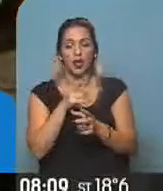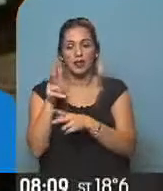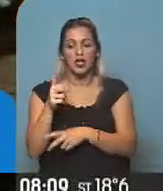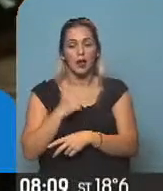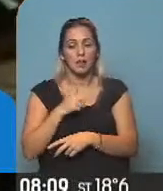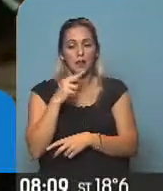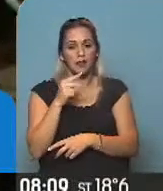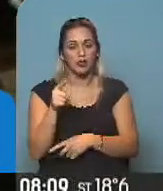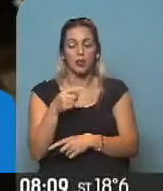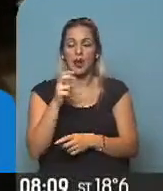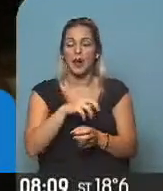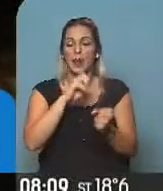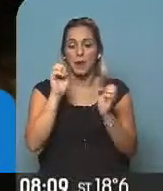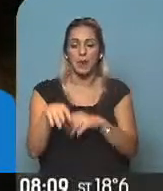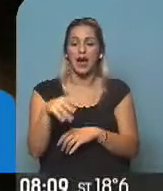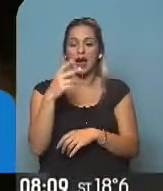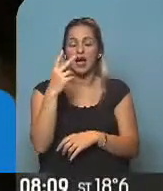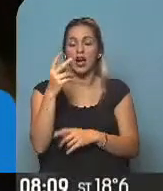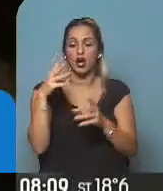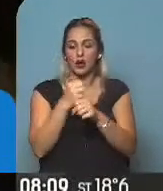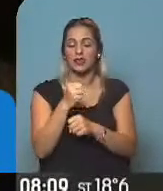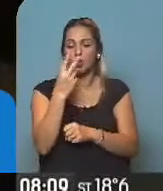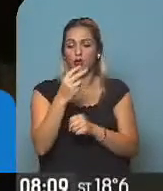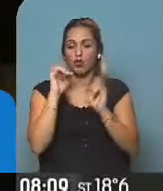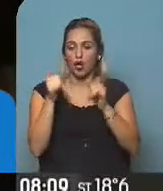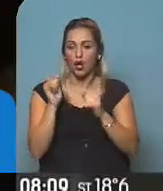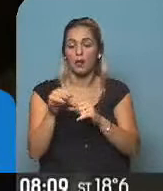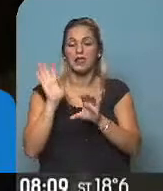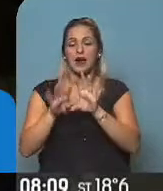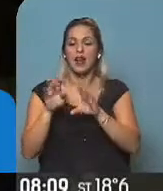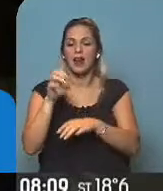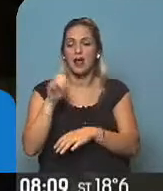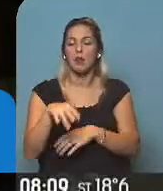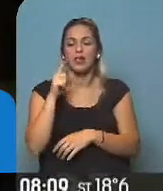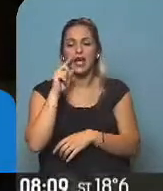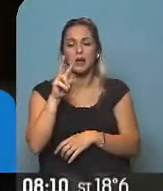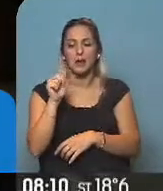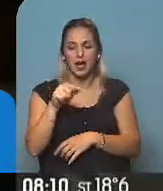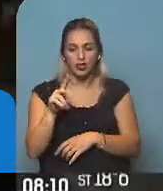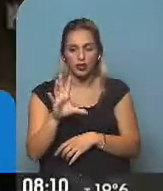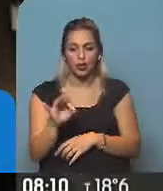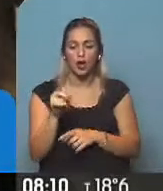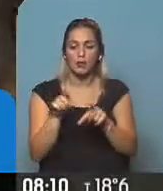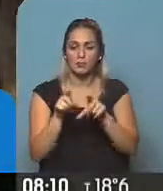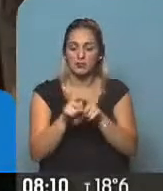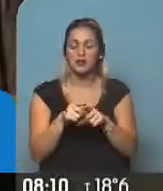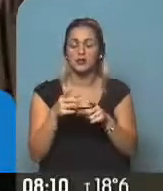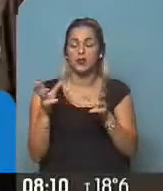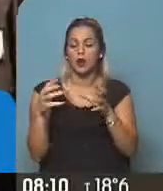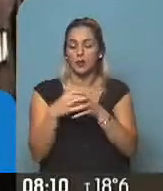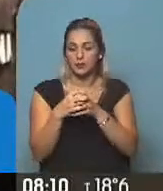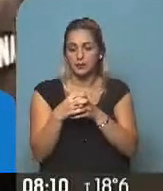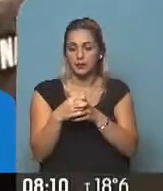que prefectura hizo bajar de un colectivo a dos jóvenes en la puerta de la casa de Iván Navarro, un compañero del mismo medio que junto con Ezequiel Villanueva